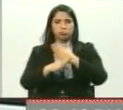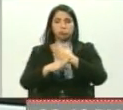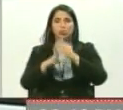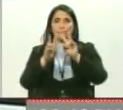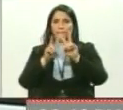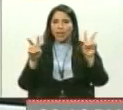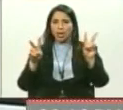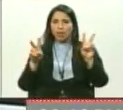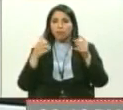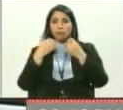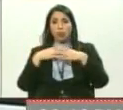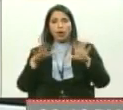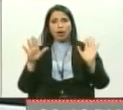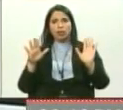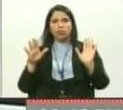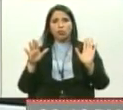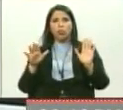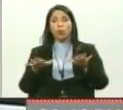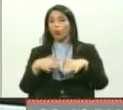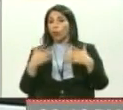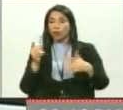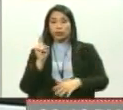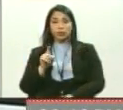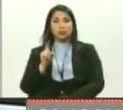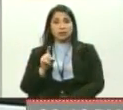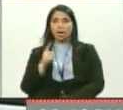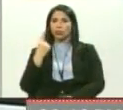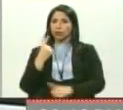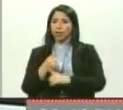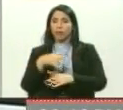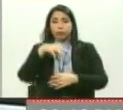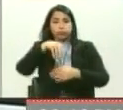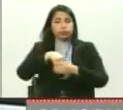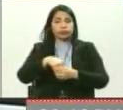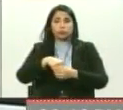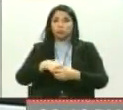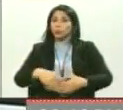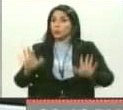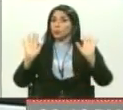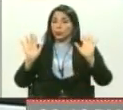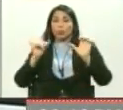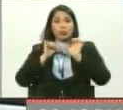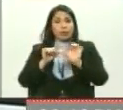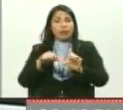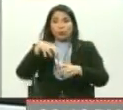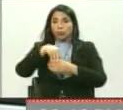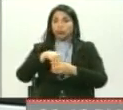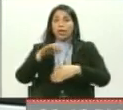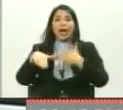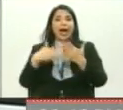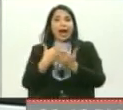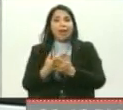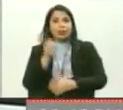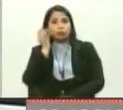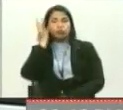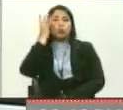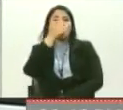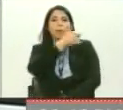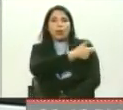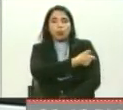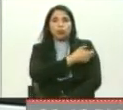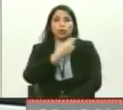con mientras sea necesario mantenernos en cuarentena, nos mantendremos hasta que surja la vacuna.